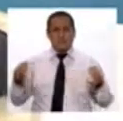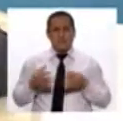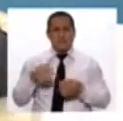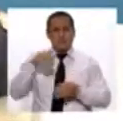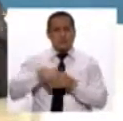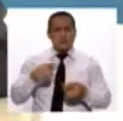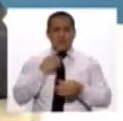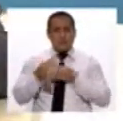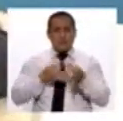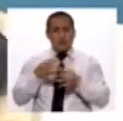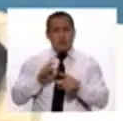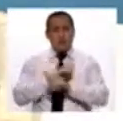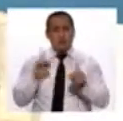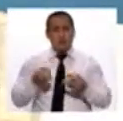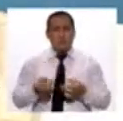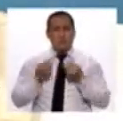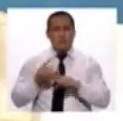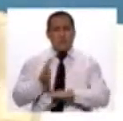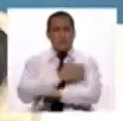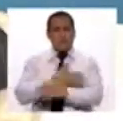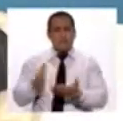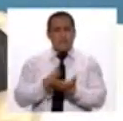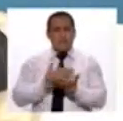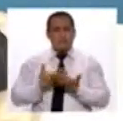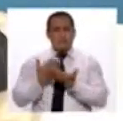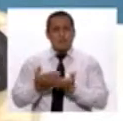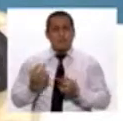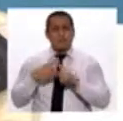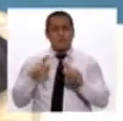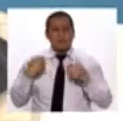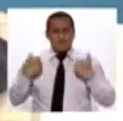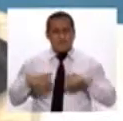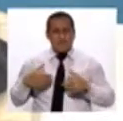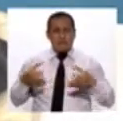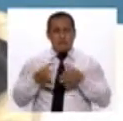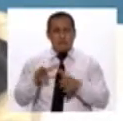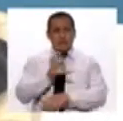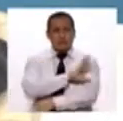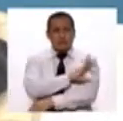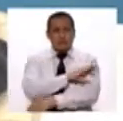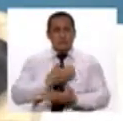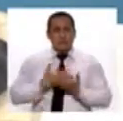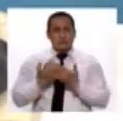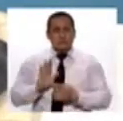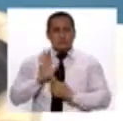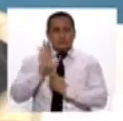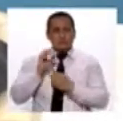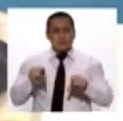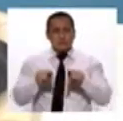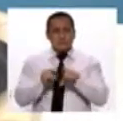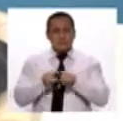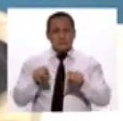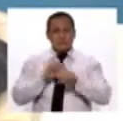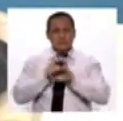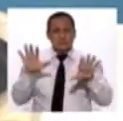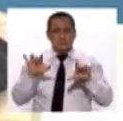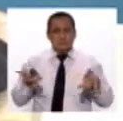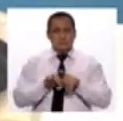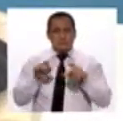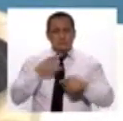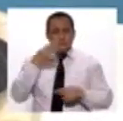sala decidió que no, porque en esa época no había el precedente, pero ya el Tribunal Fiscal aplicaba algo muy parecido al control difuso. Es